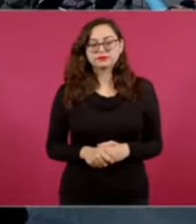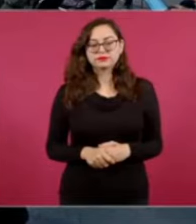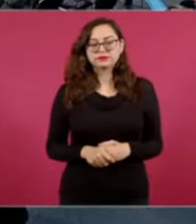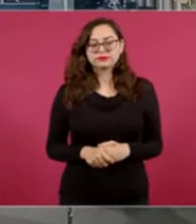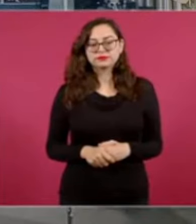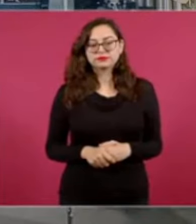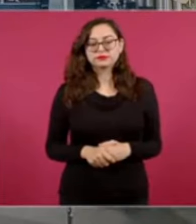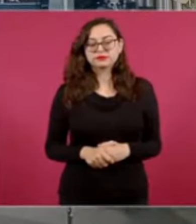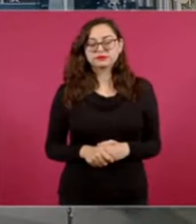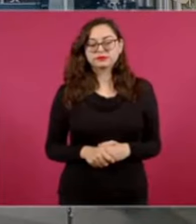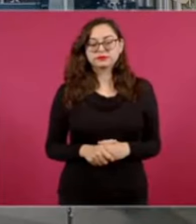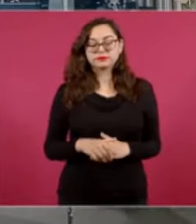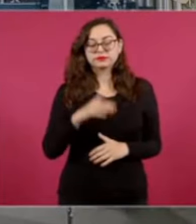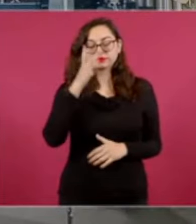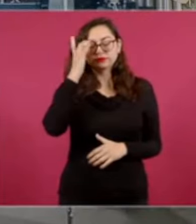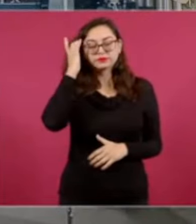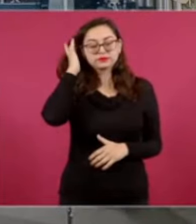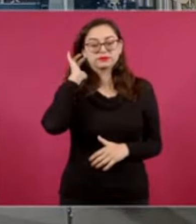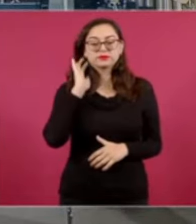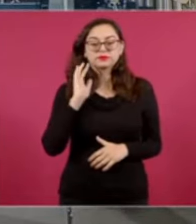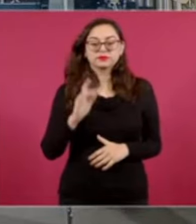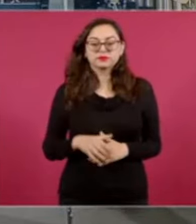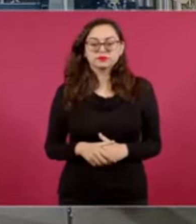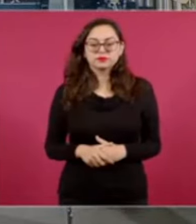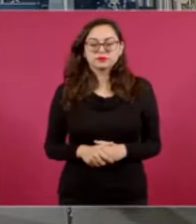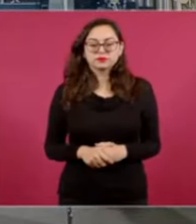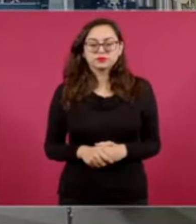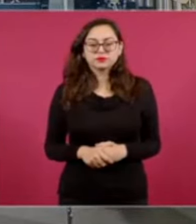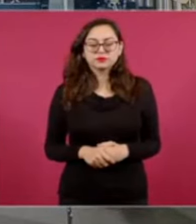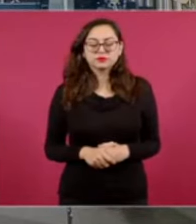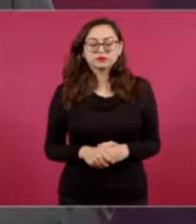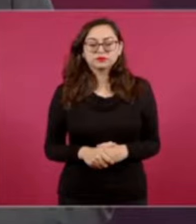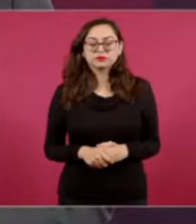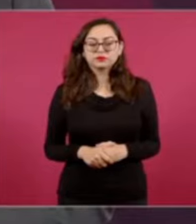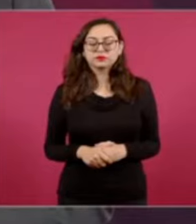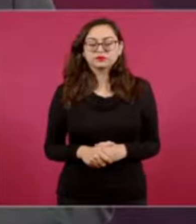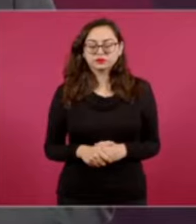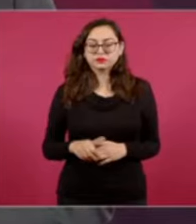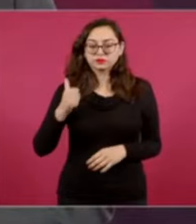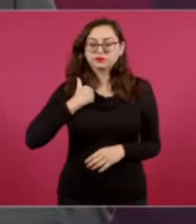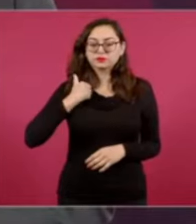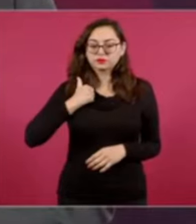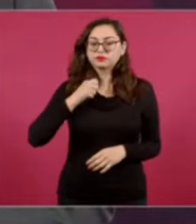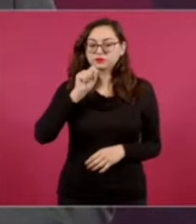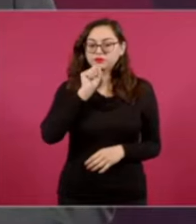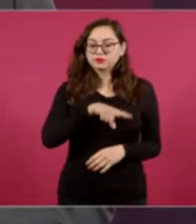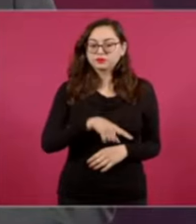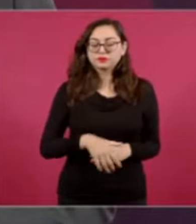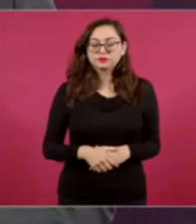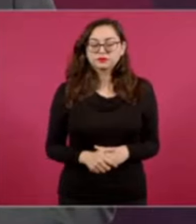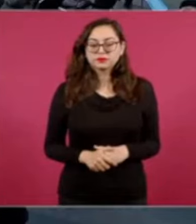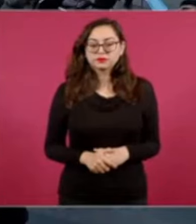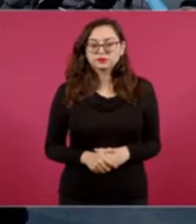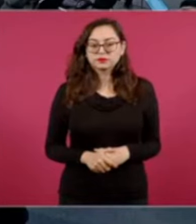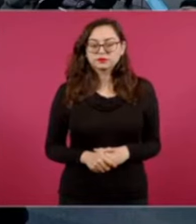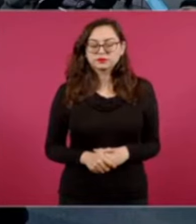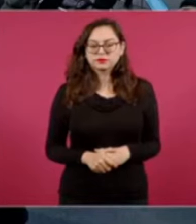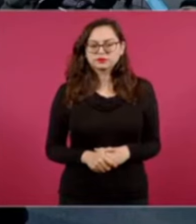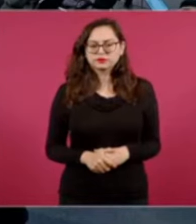nota diplomática a Canadá. Se va a hacer a Canadá también. ¿También? Sí. ¿En los mismos términos? Hablaban de una afectación